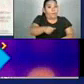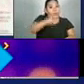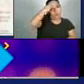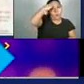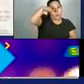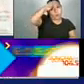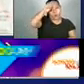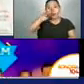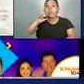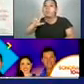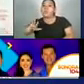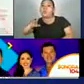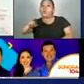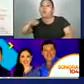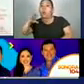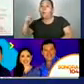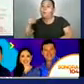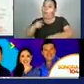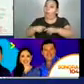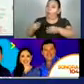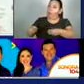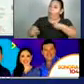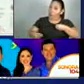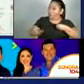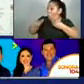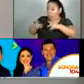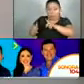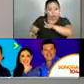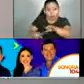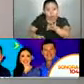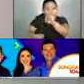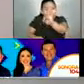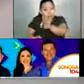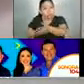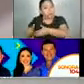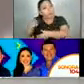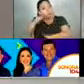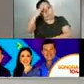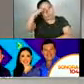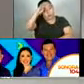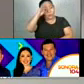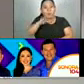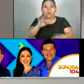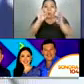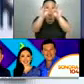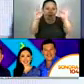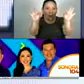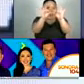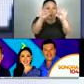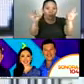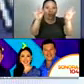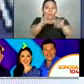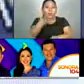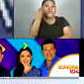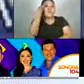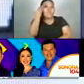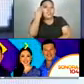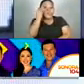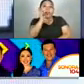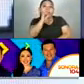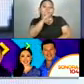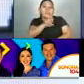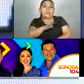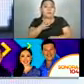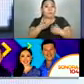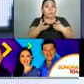5000 por adelantado y cinco mil cuando estén los papeles antes de salir de Cuba Así dice la publicación de una cuenta en Facebook